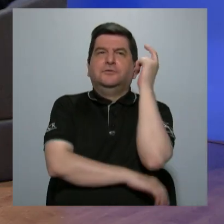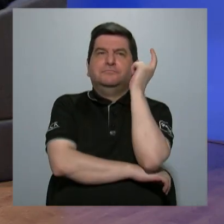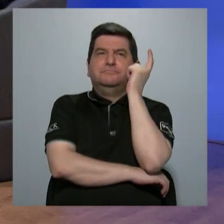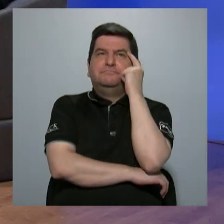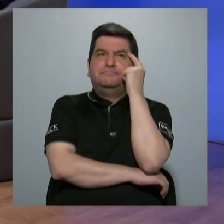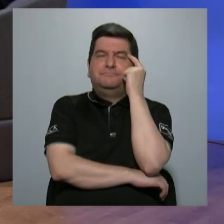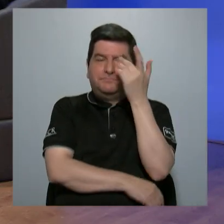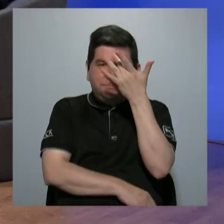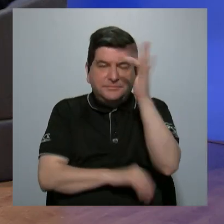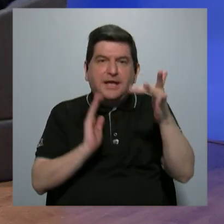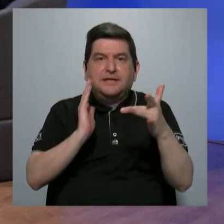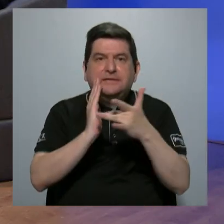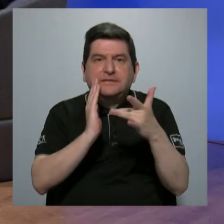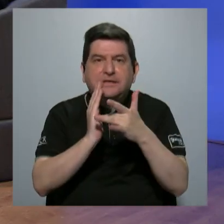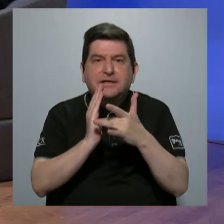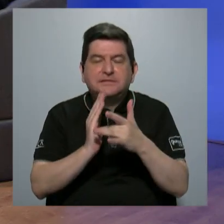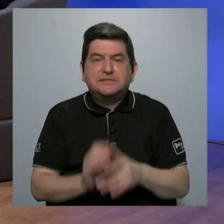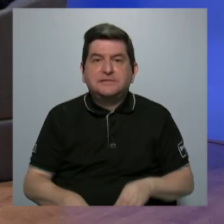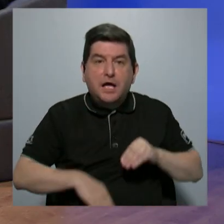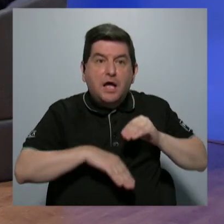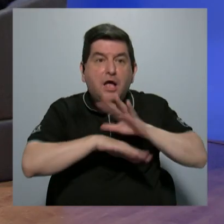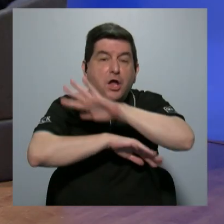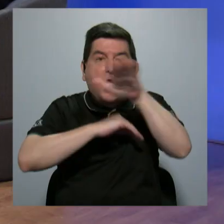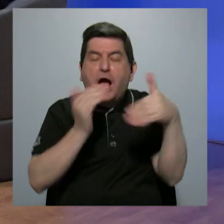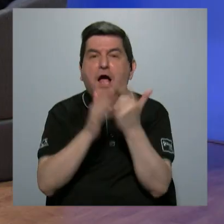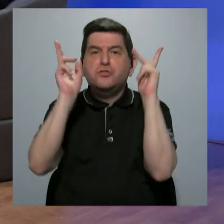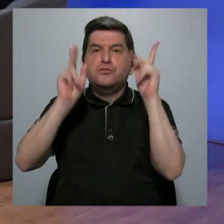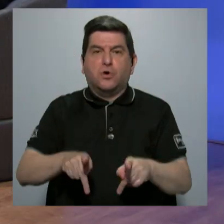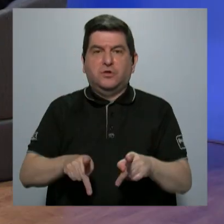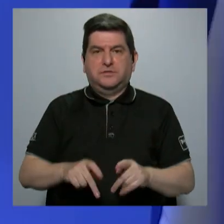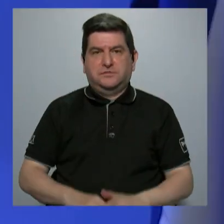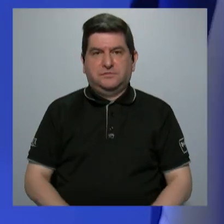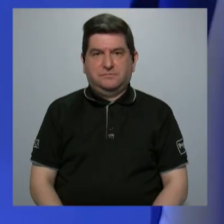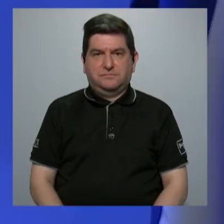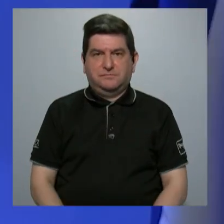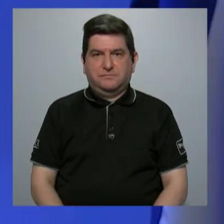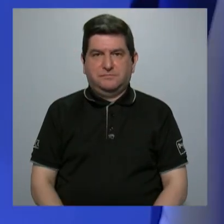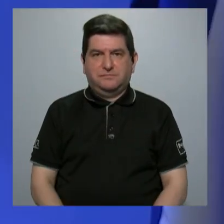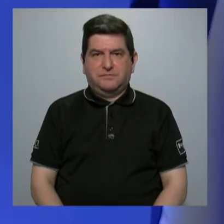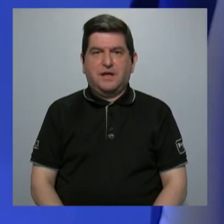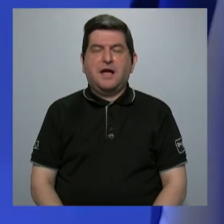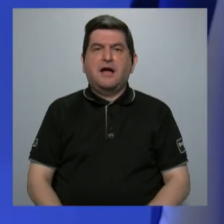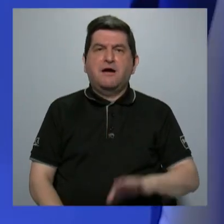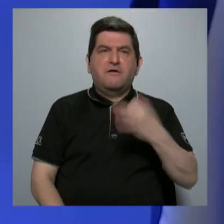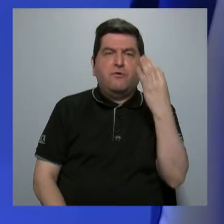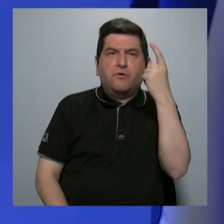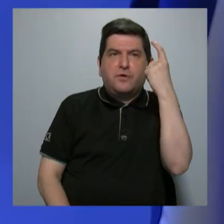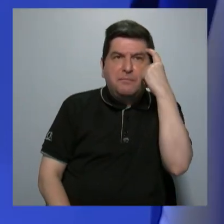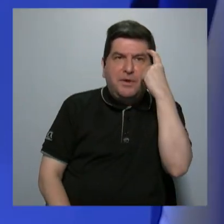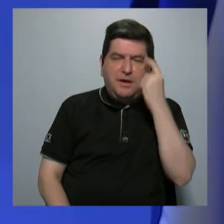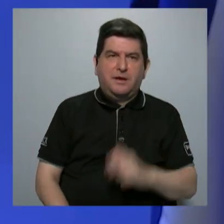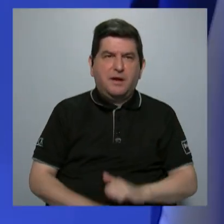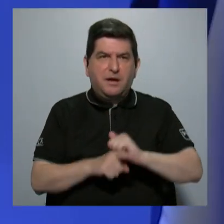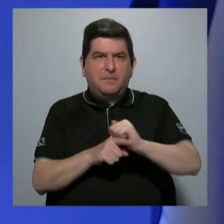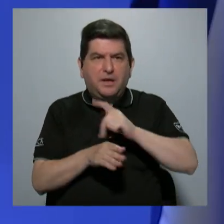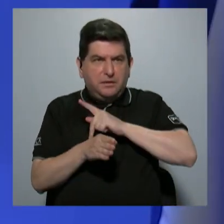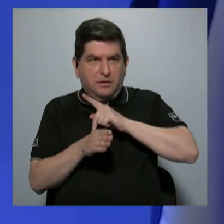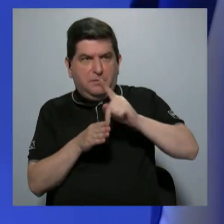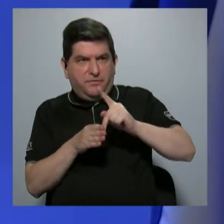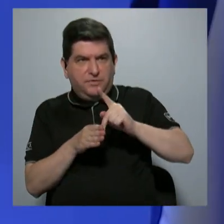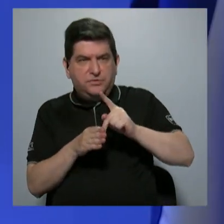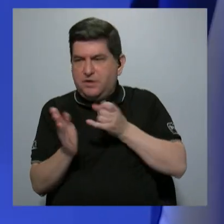la inteligencia artificial nos atraviesa a todas las personas y cómo pensamos, cómo practicamos nuestras profesiones,